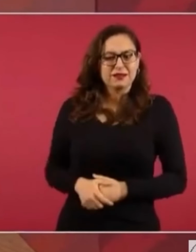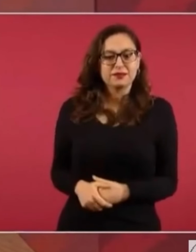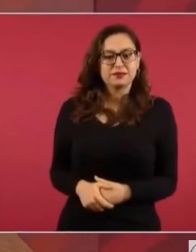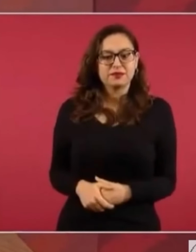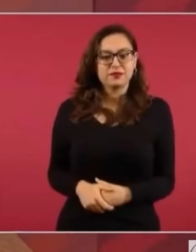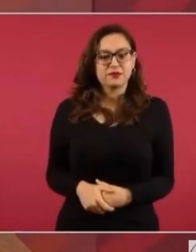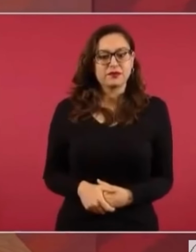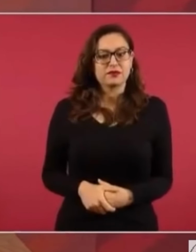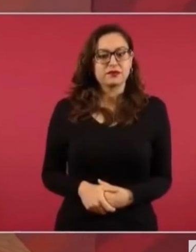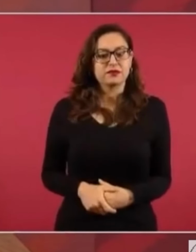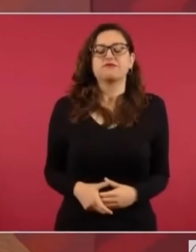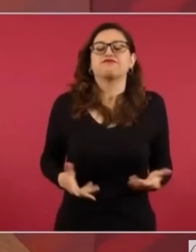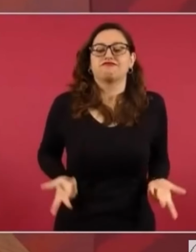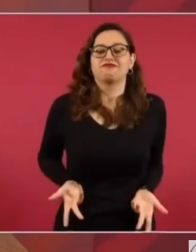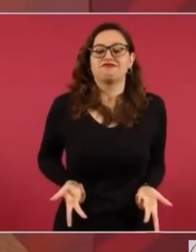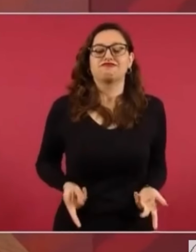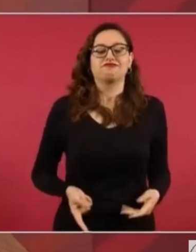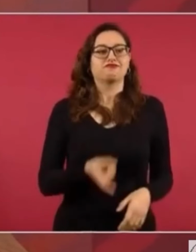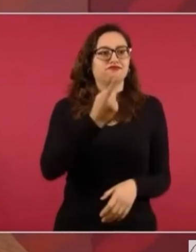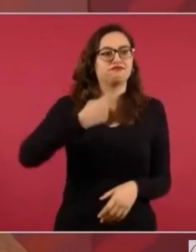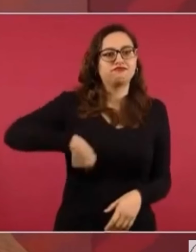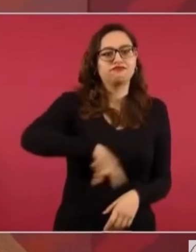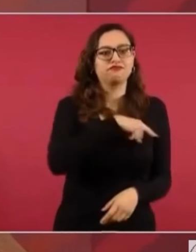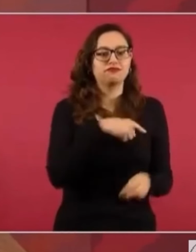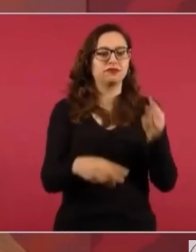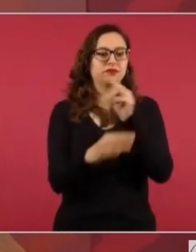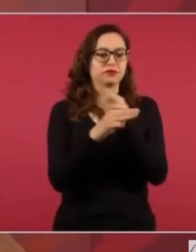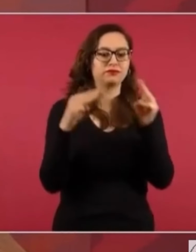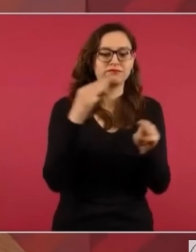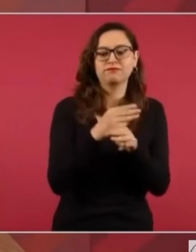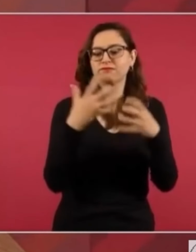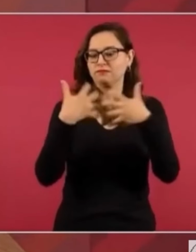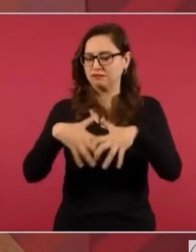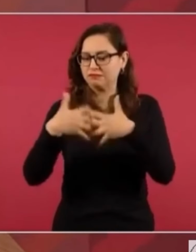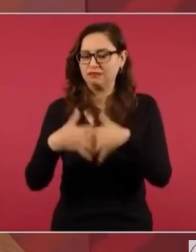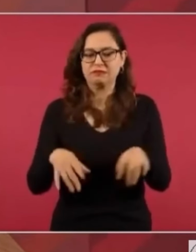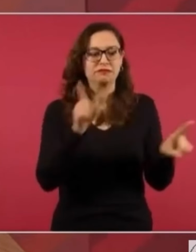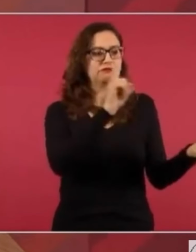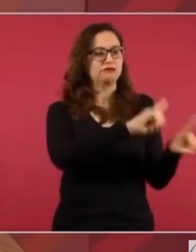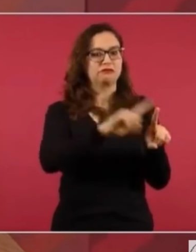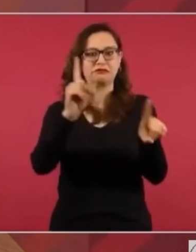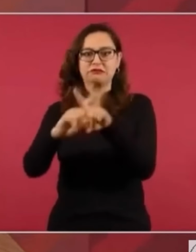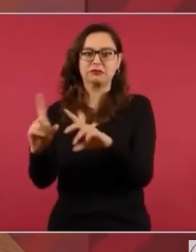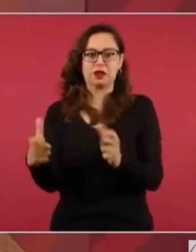trasladamos todos los equipos para la refinería